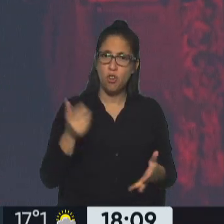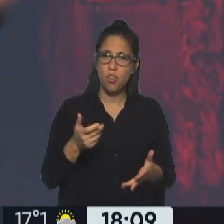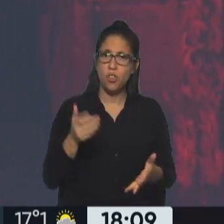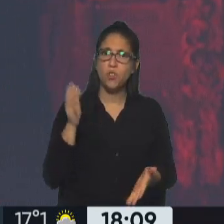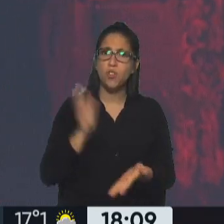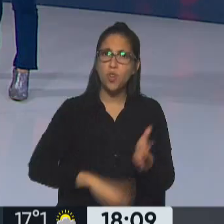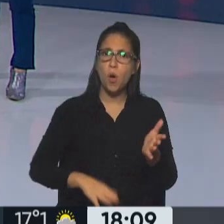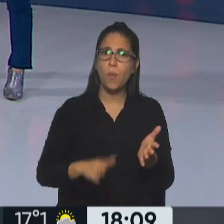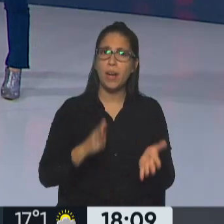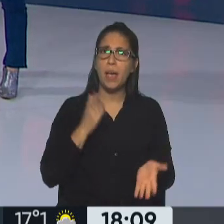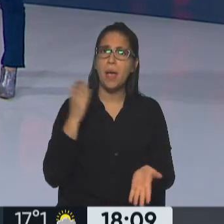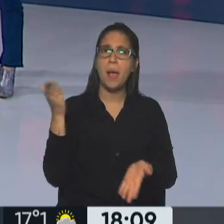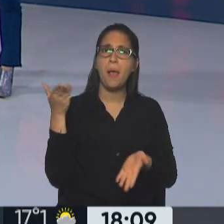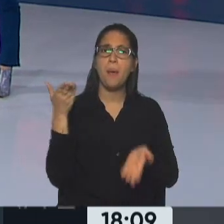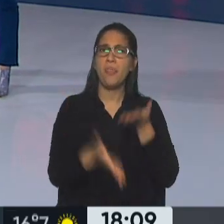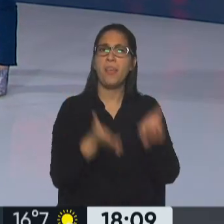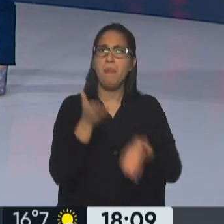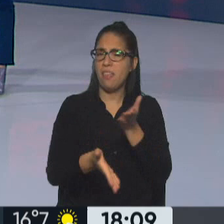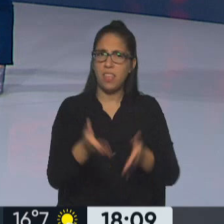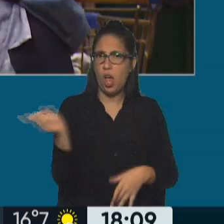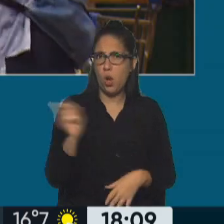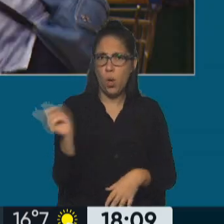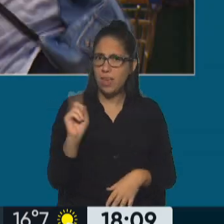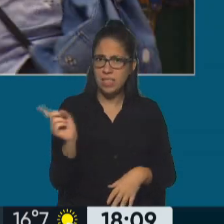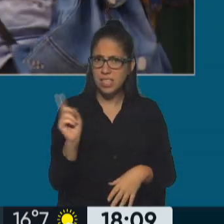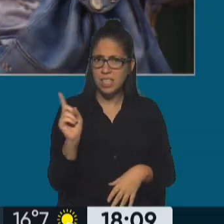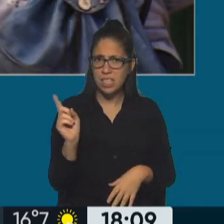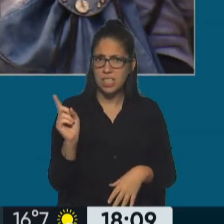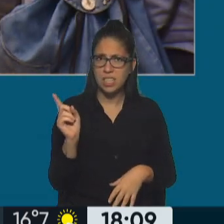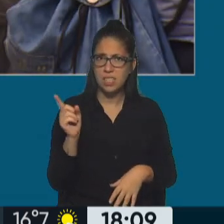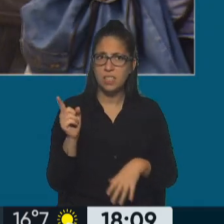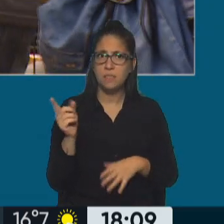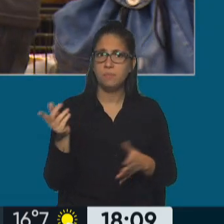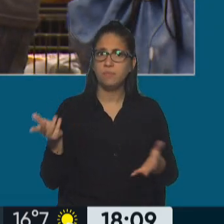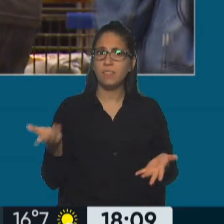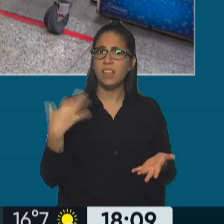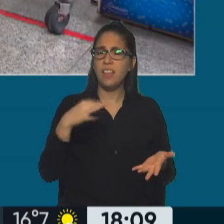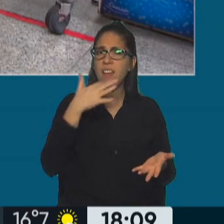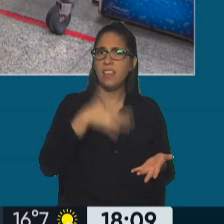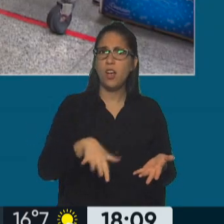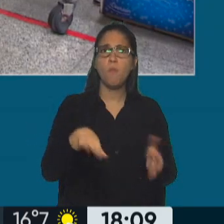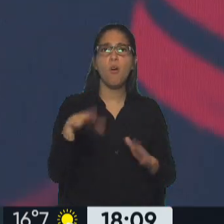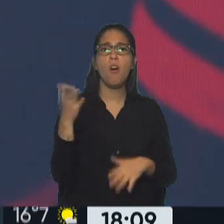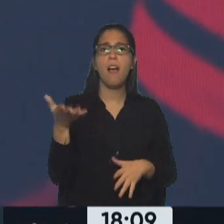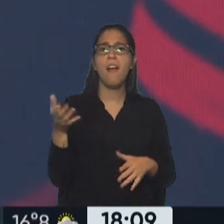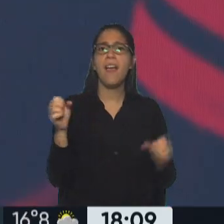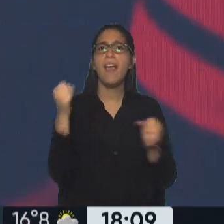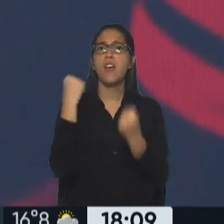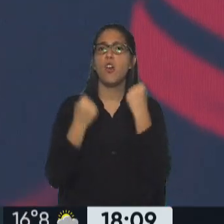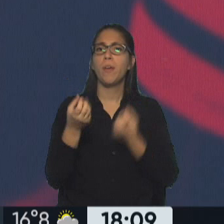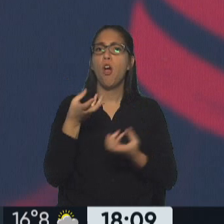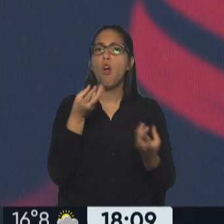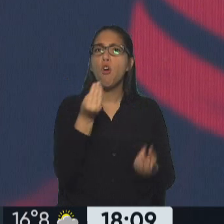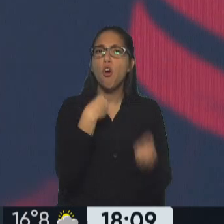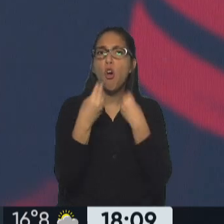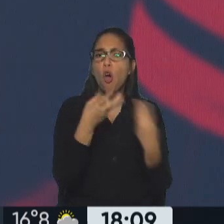decir, pinchando la economía no se resuelve la inflación en Argentina. Claro. Eso deberían entenderlo. La receta de enfriar la economía, que baje el consumo para